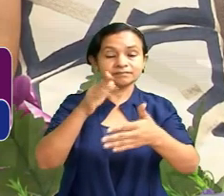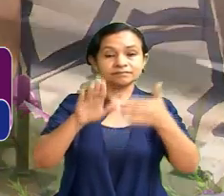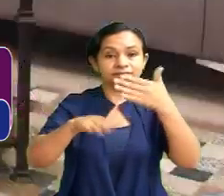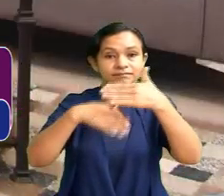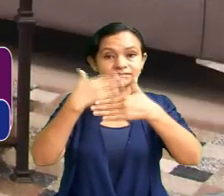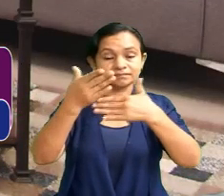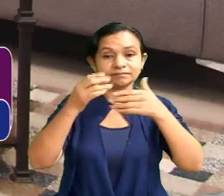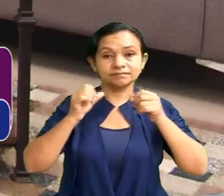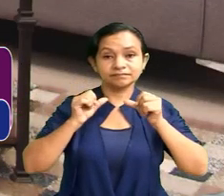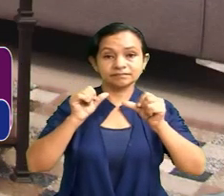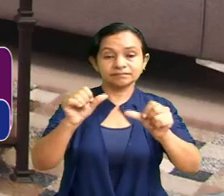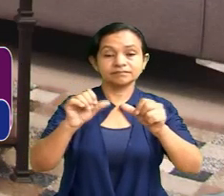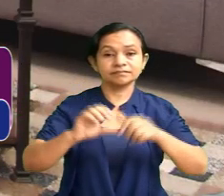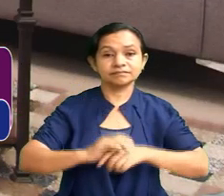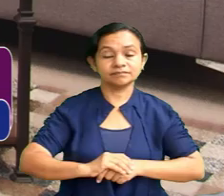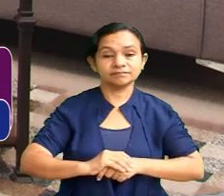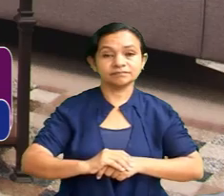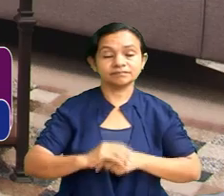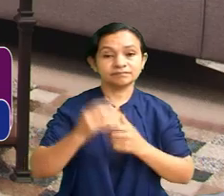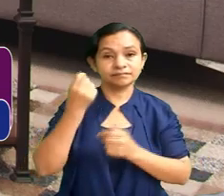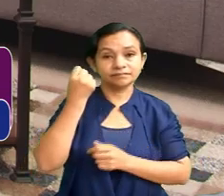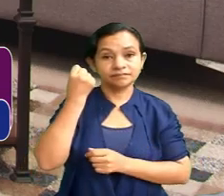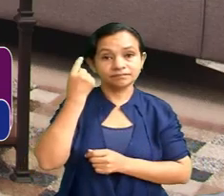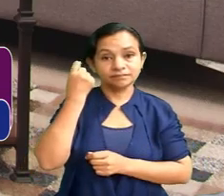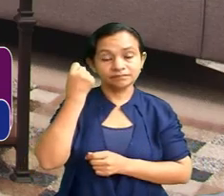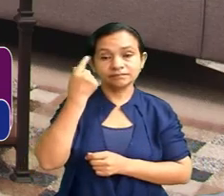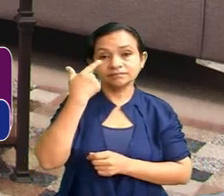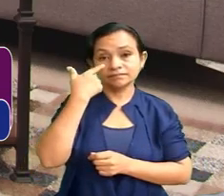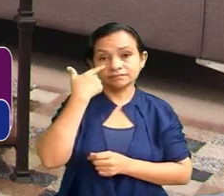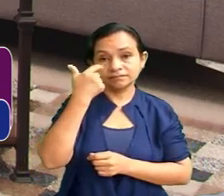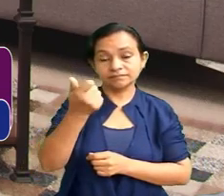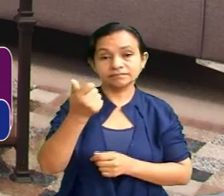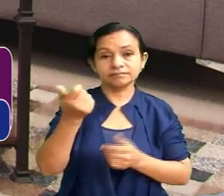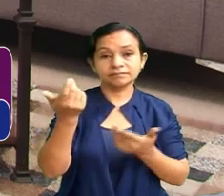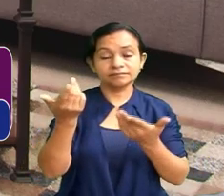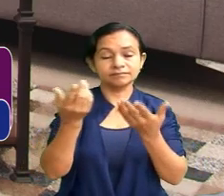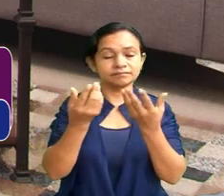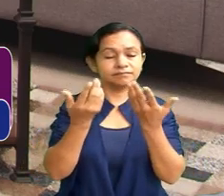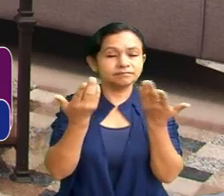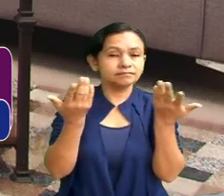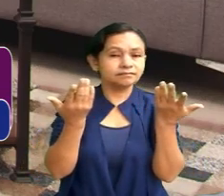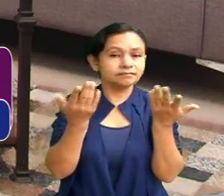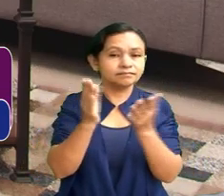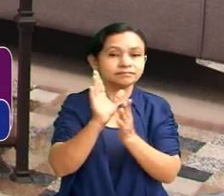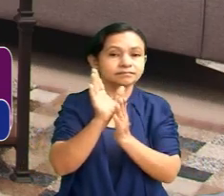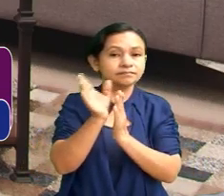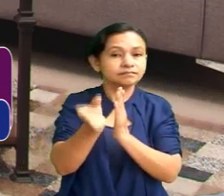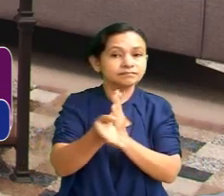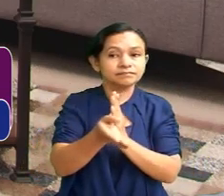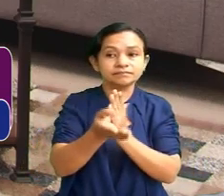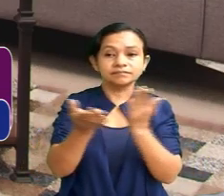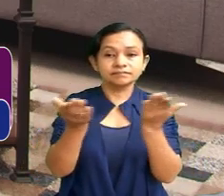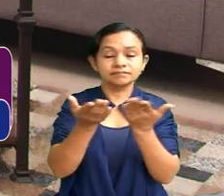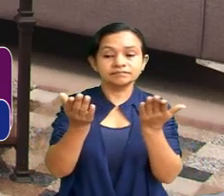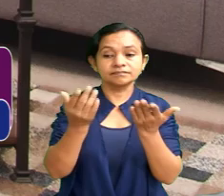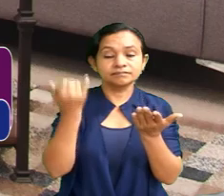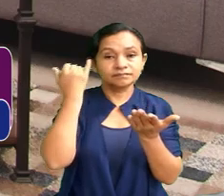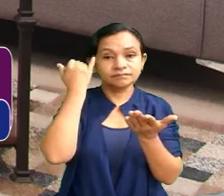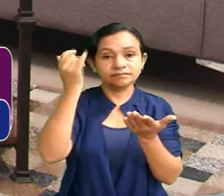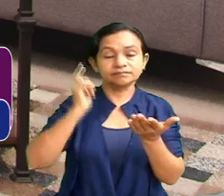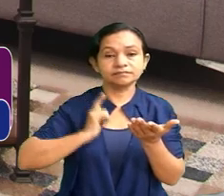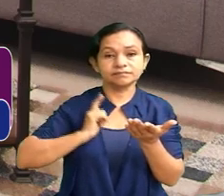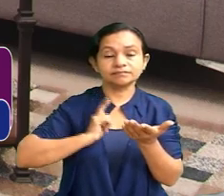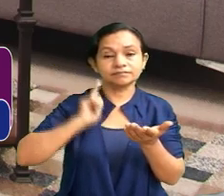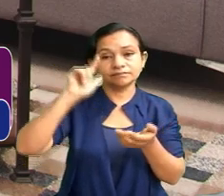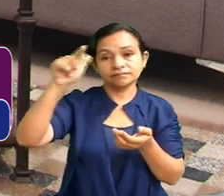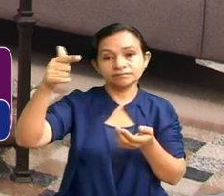quisiera que vayamos entendiendo y conociendo en principio la cantidad la expectativa que tiene el que se tiene en